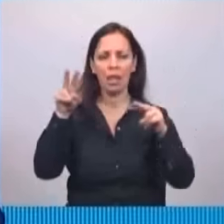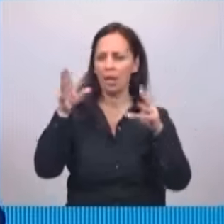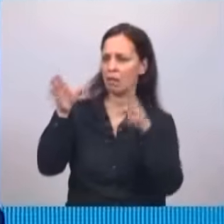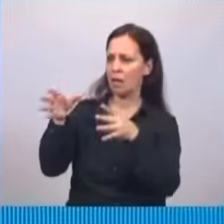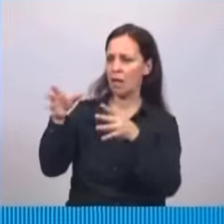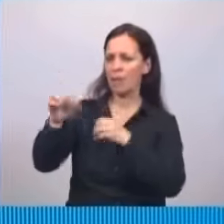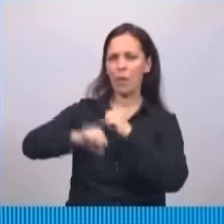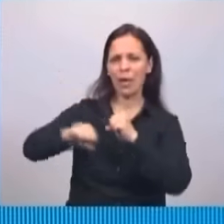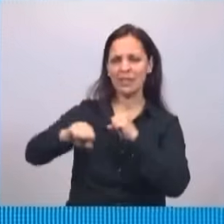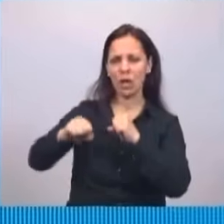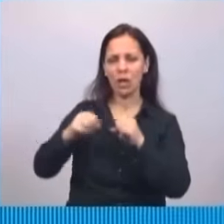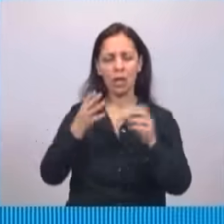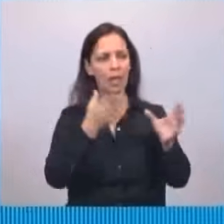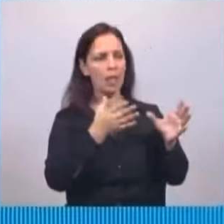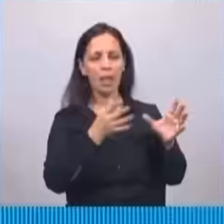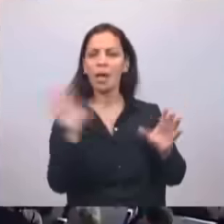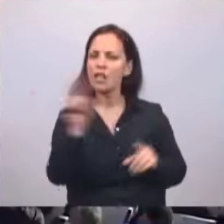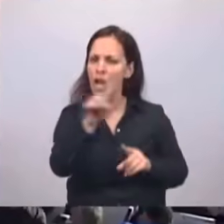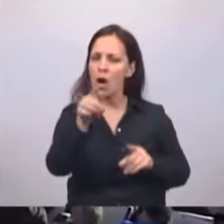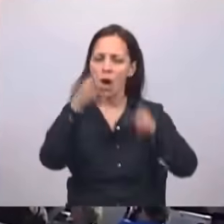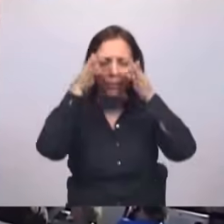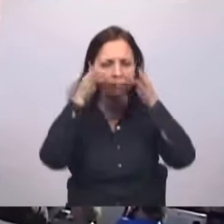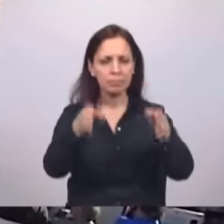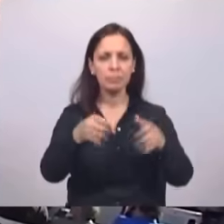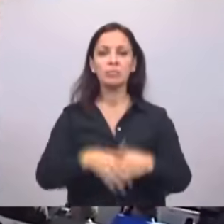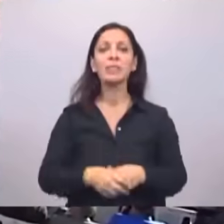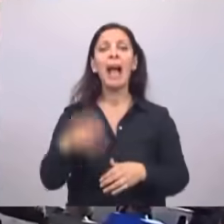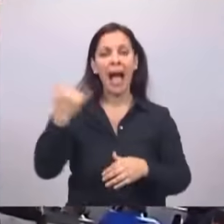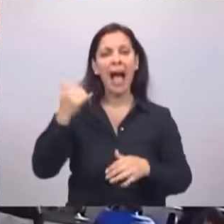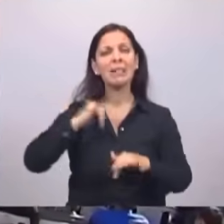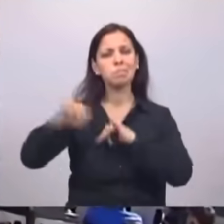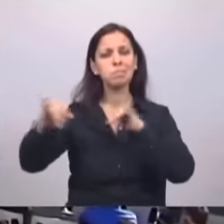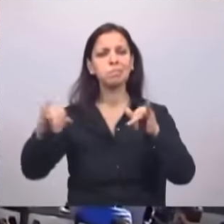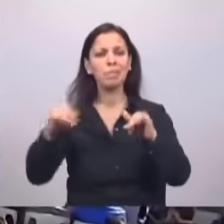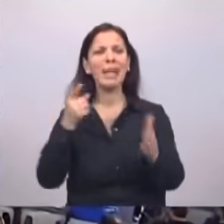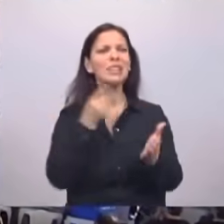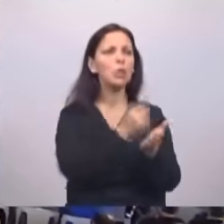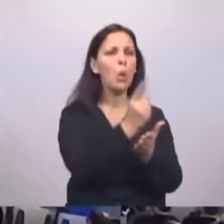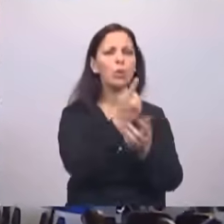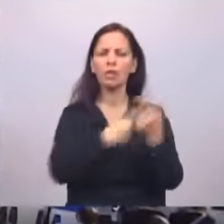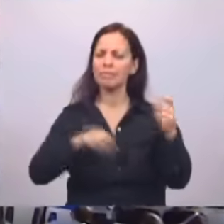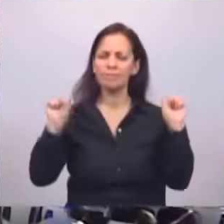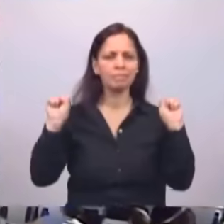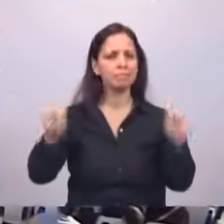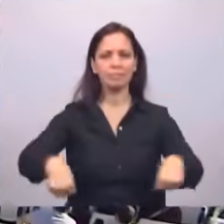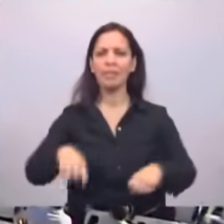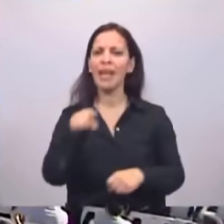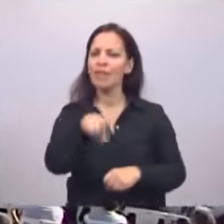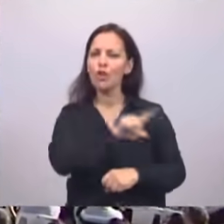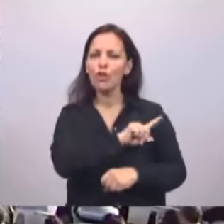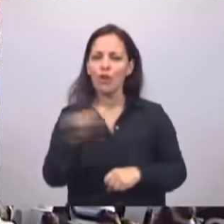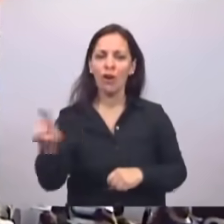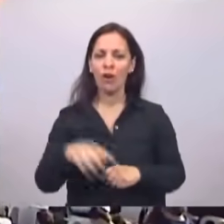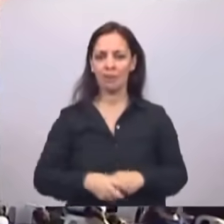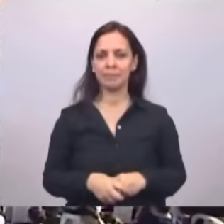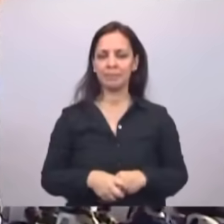con provocaciones, que hay muchas, con spots, con insultos. No se trata de eso. De lo